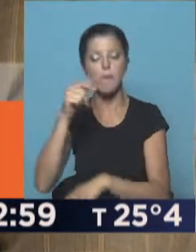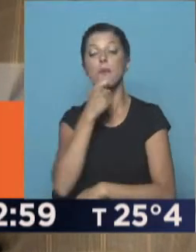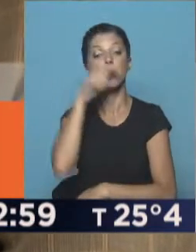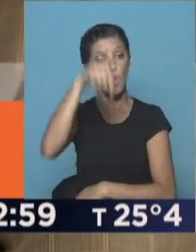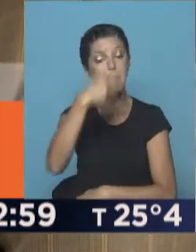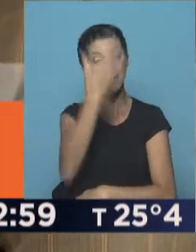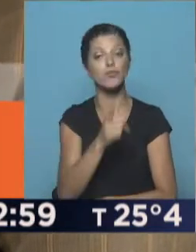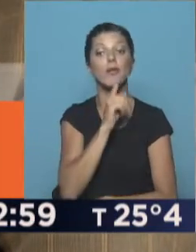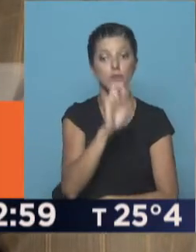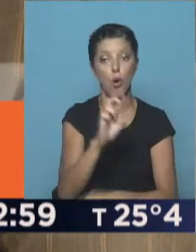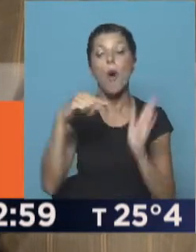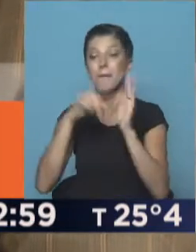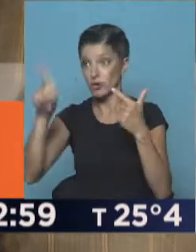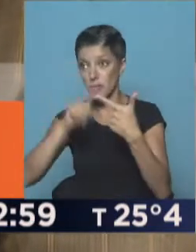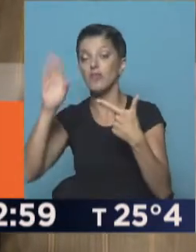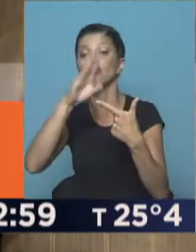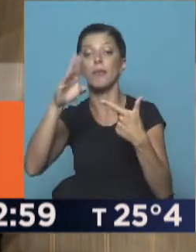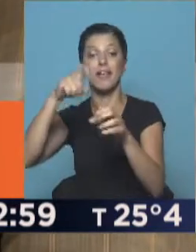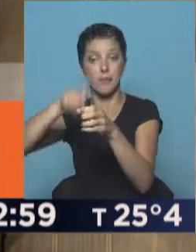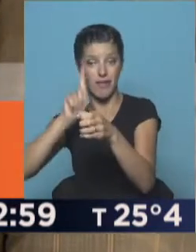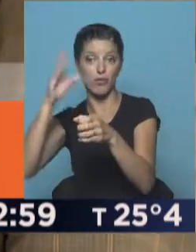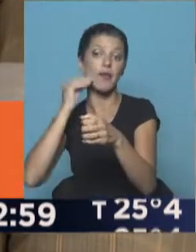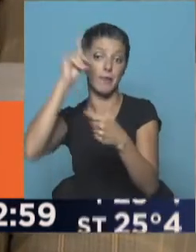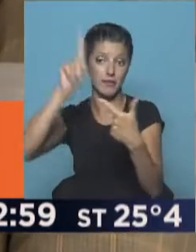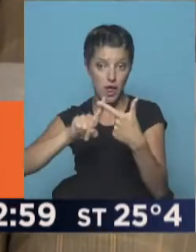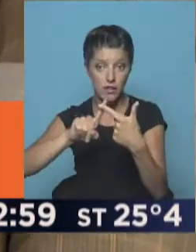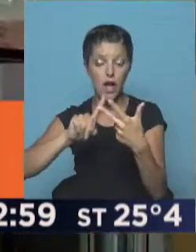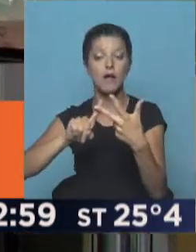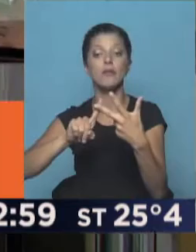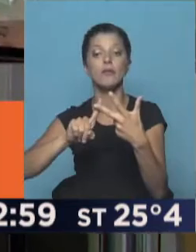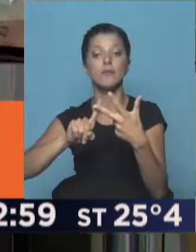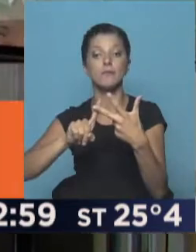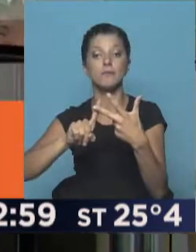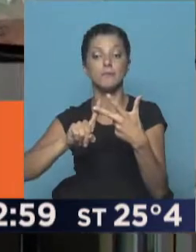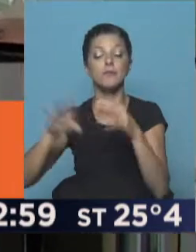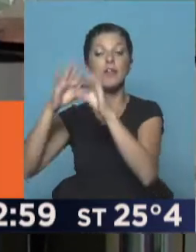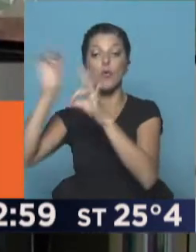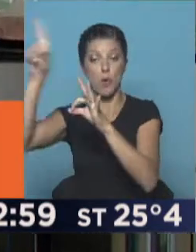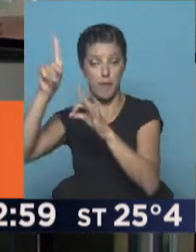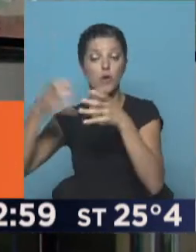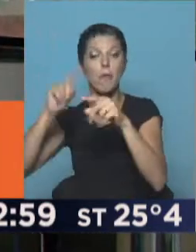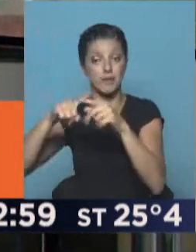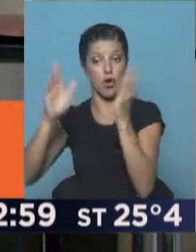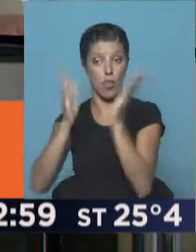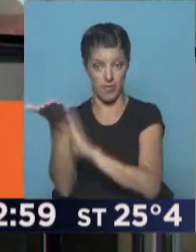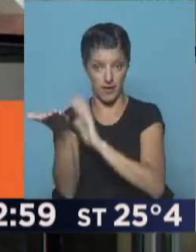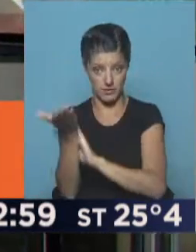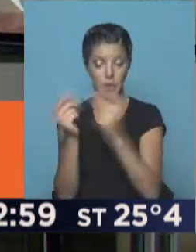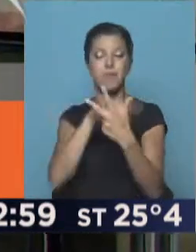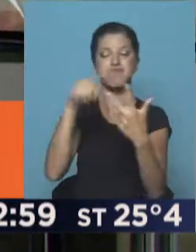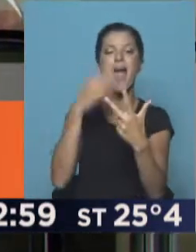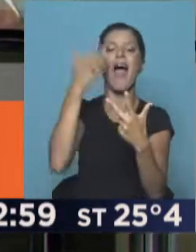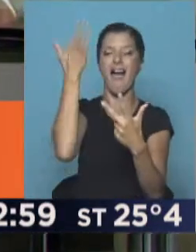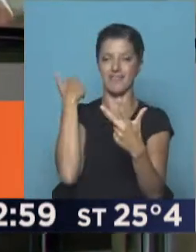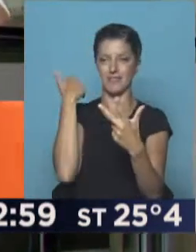algo parecido con el Brexit y el renacimiento de las derechas nacionalistas en Europa, en definitiva, es las secuelas negativas que tuvo la globalización en los